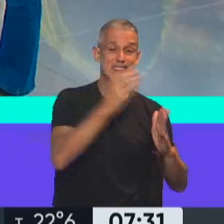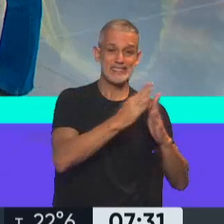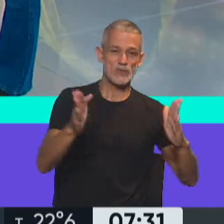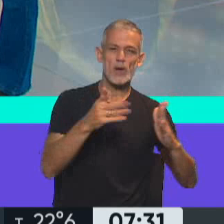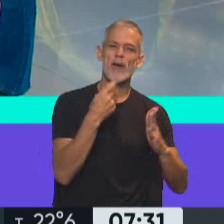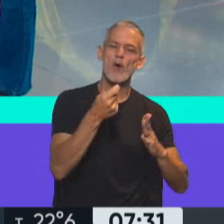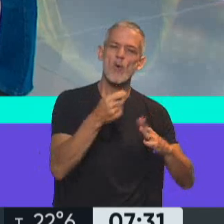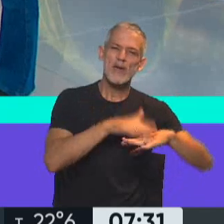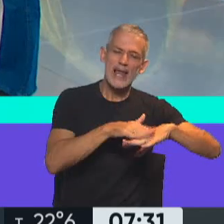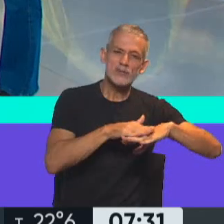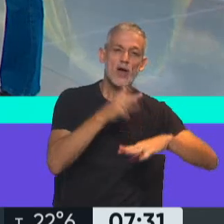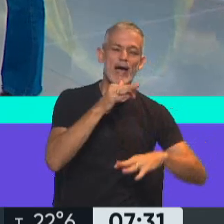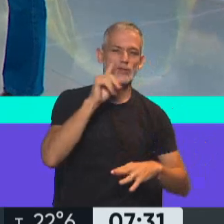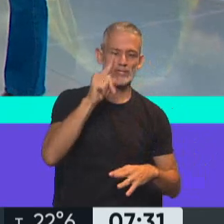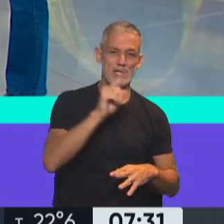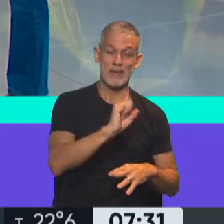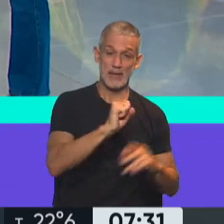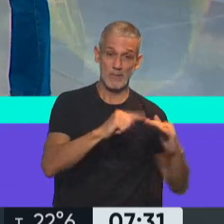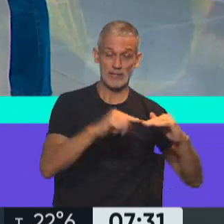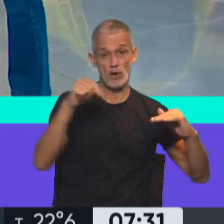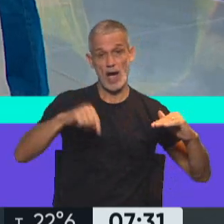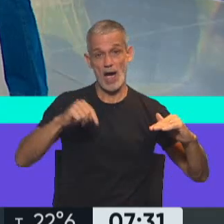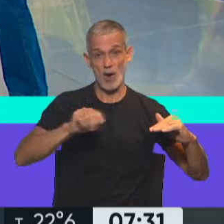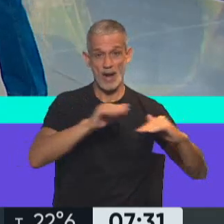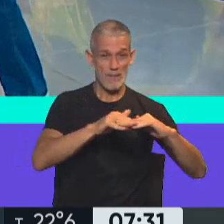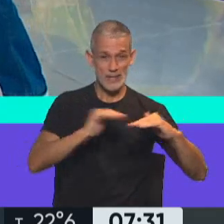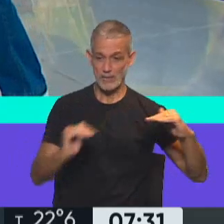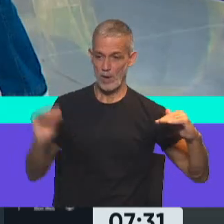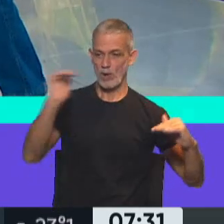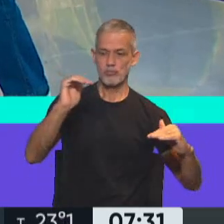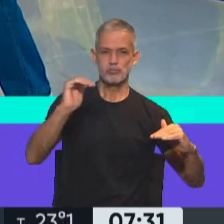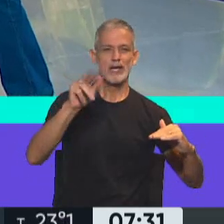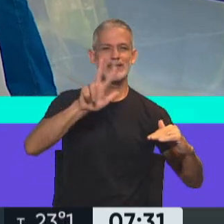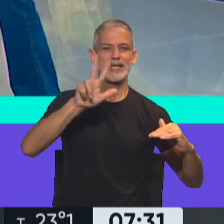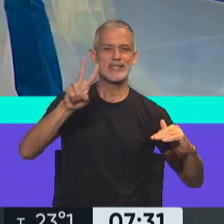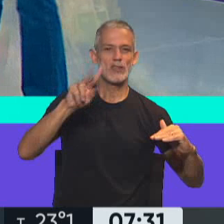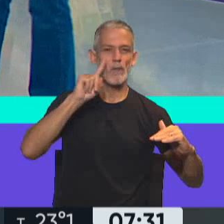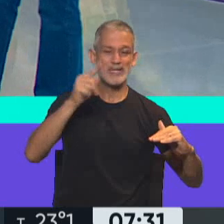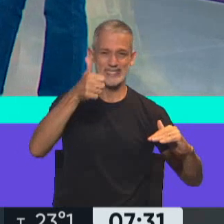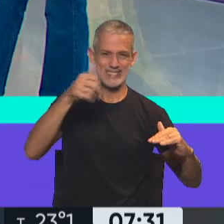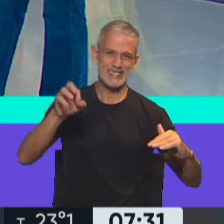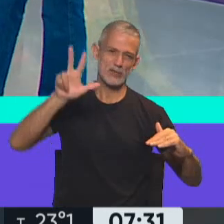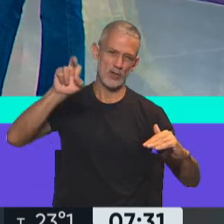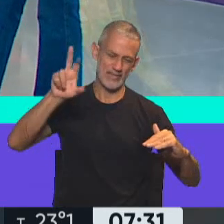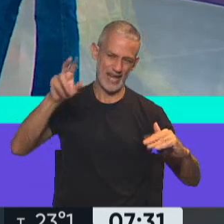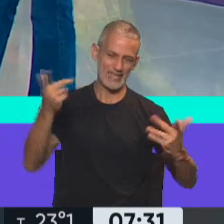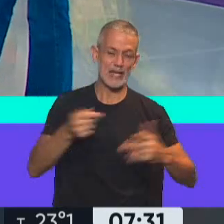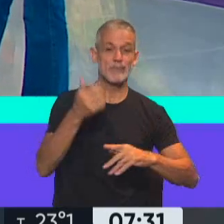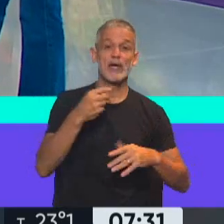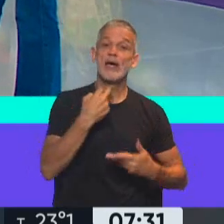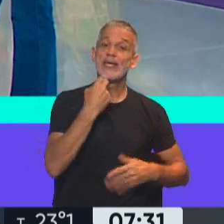jubilación mínima estaba 14.000 pesos y ahora la mínima pasa a 32.630, la AUH estaba